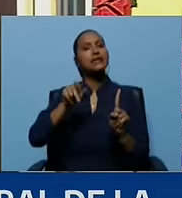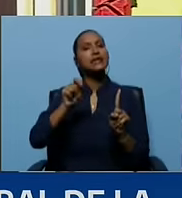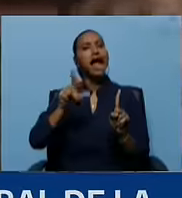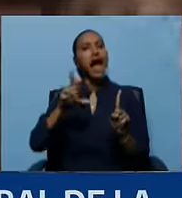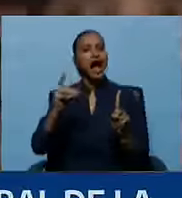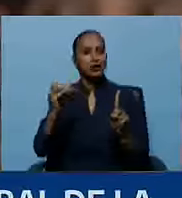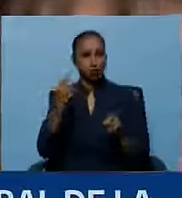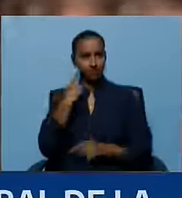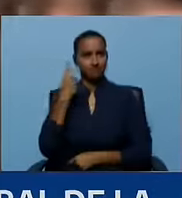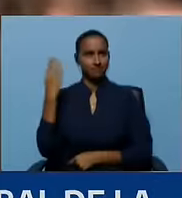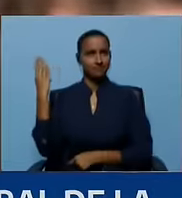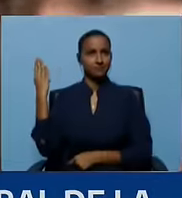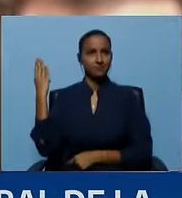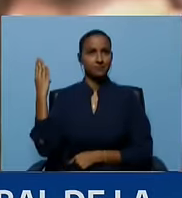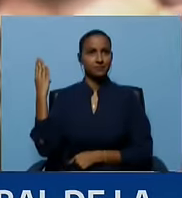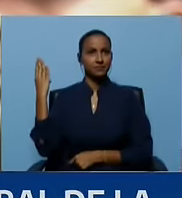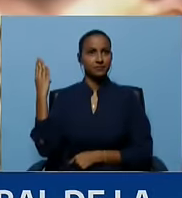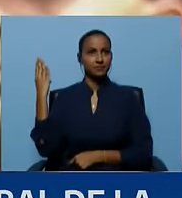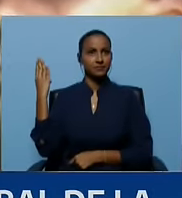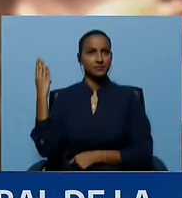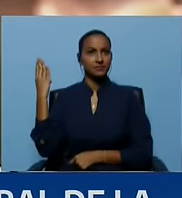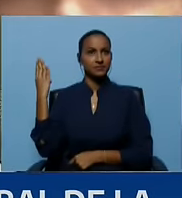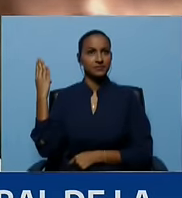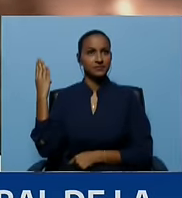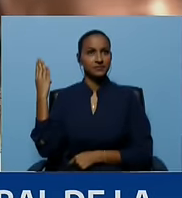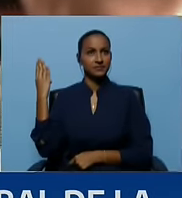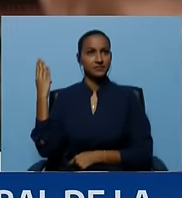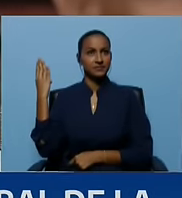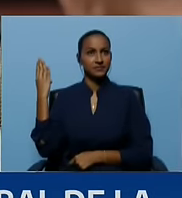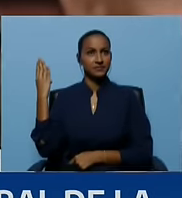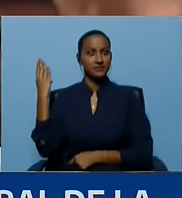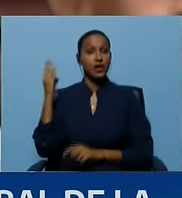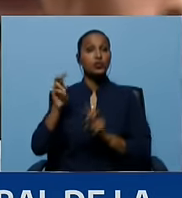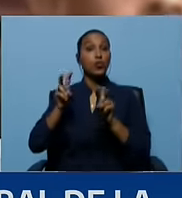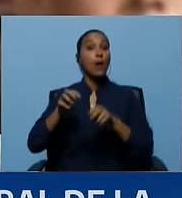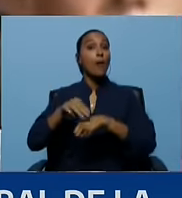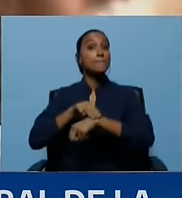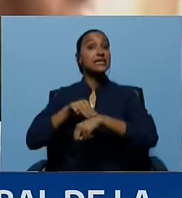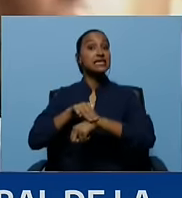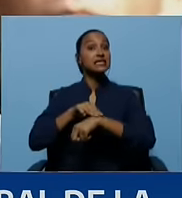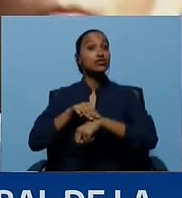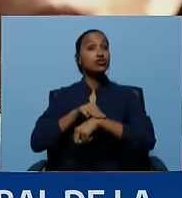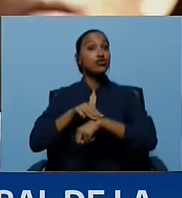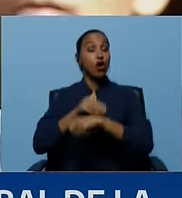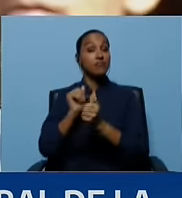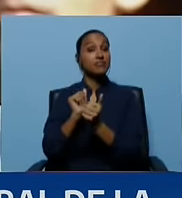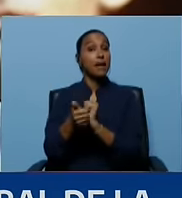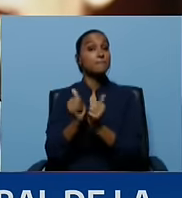Popular para el Deporte. Arnaldo, igual con tu juventud,